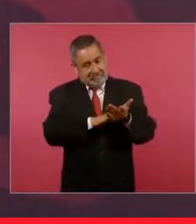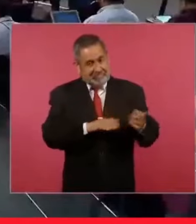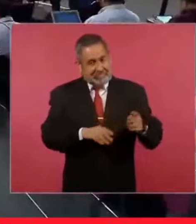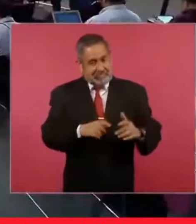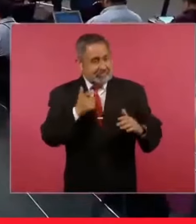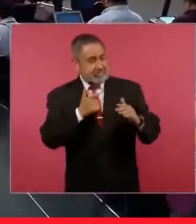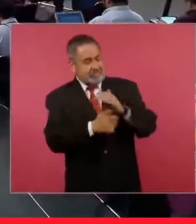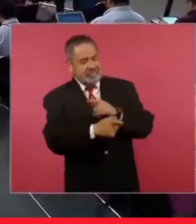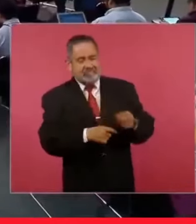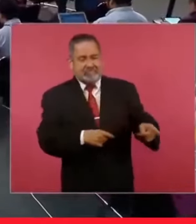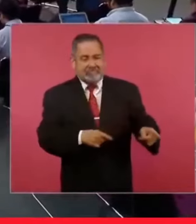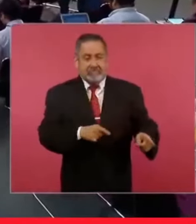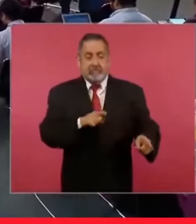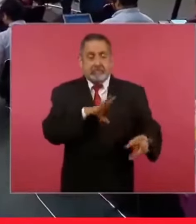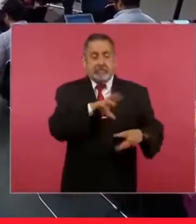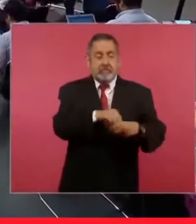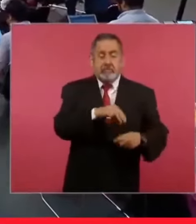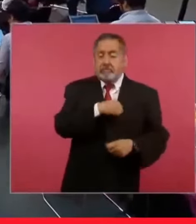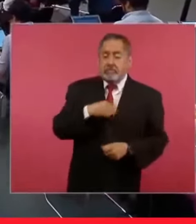miembro del Colegio Nacional,